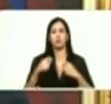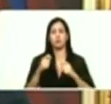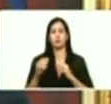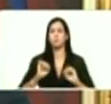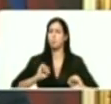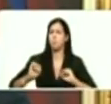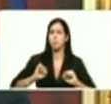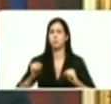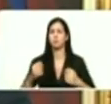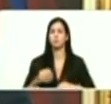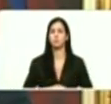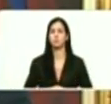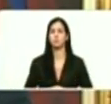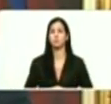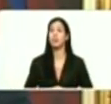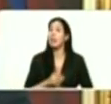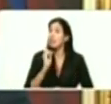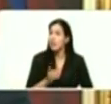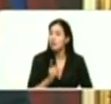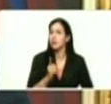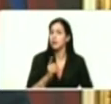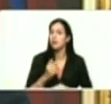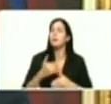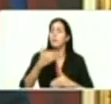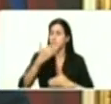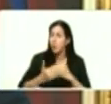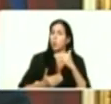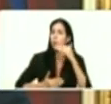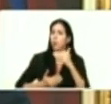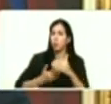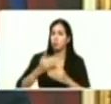dinamizadores que deben ser progresivos